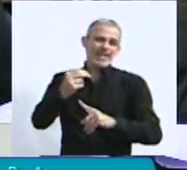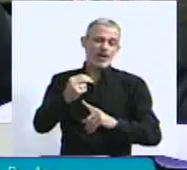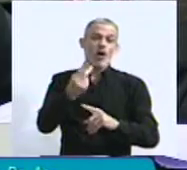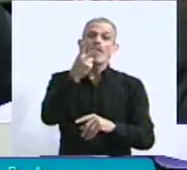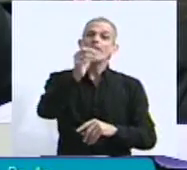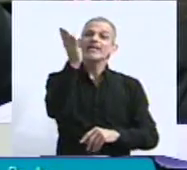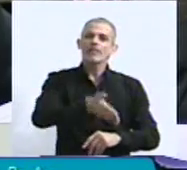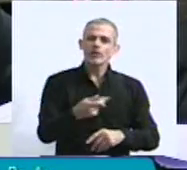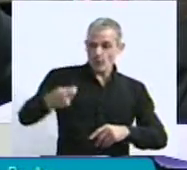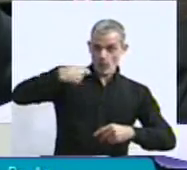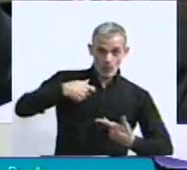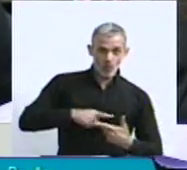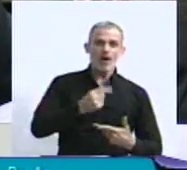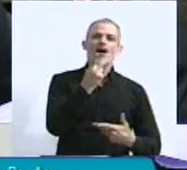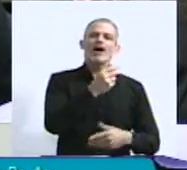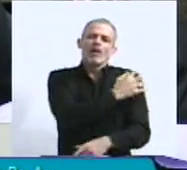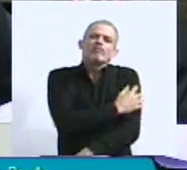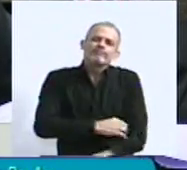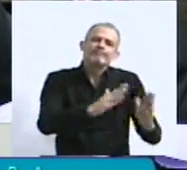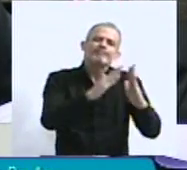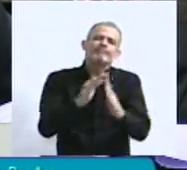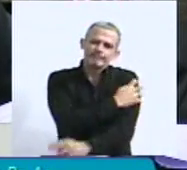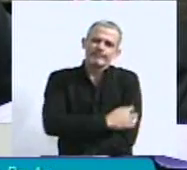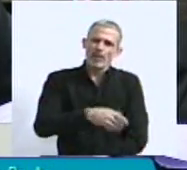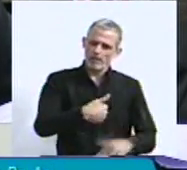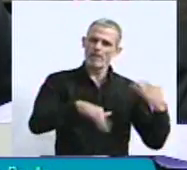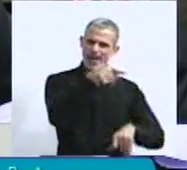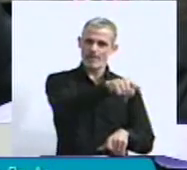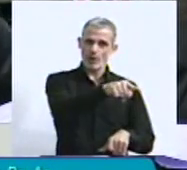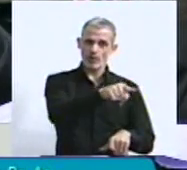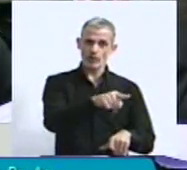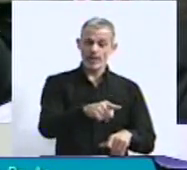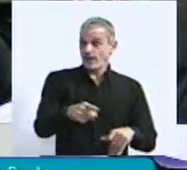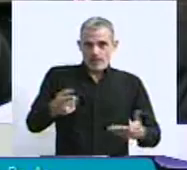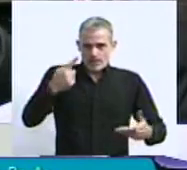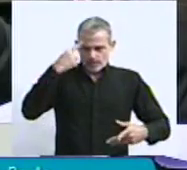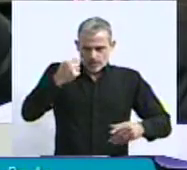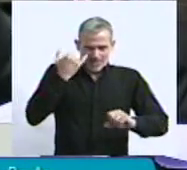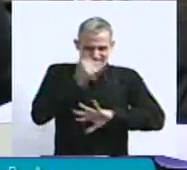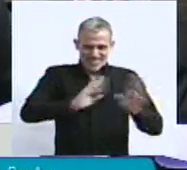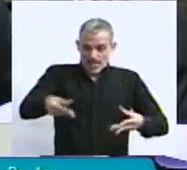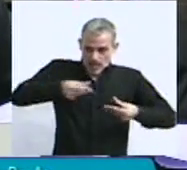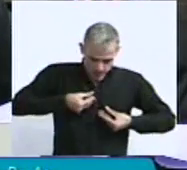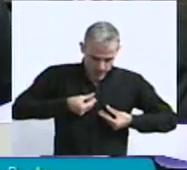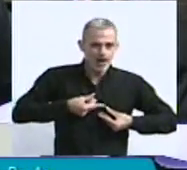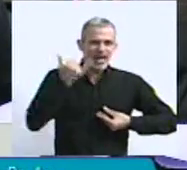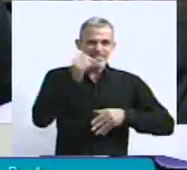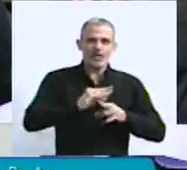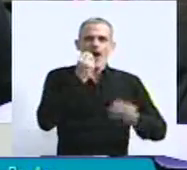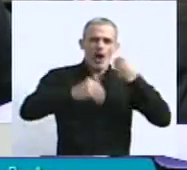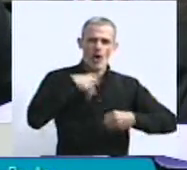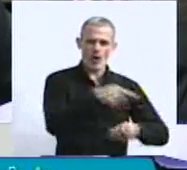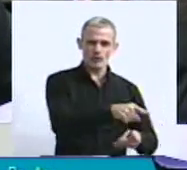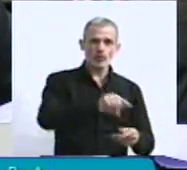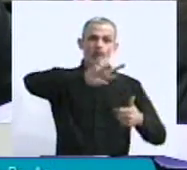El efecto de reparación social era directo e inmediato. Y en tercer lugar,